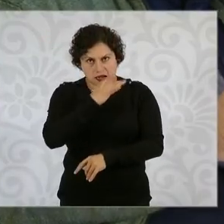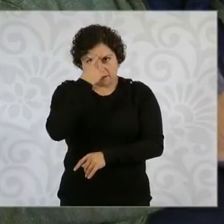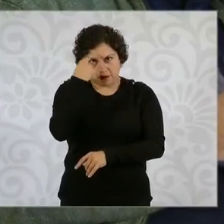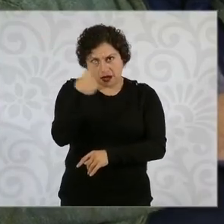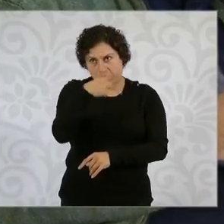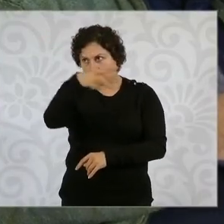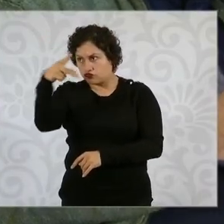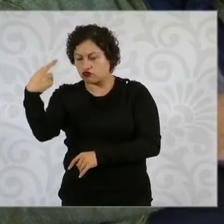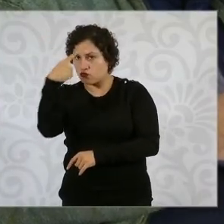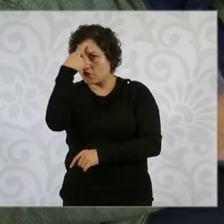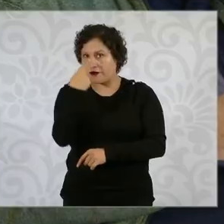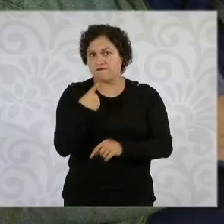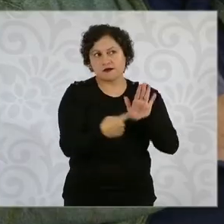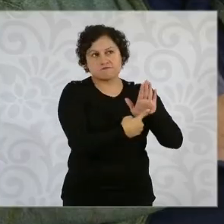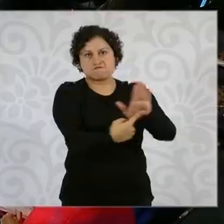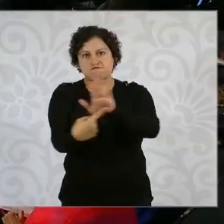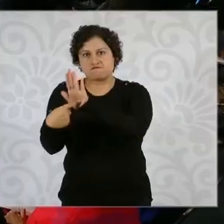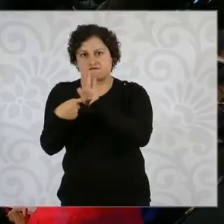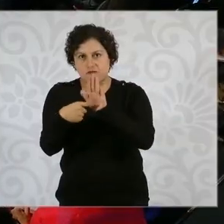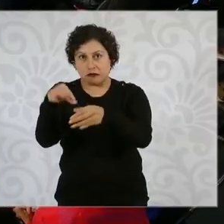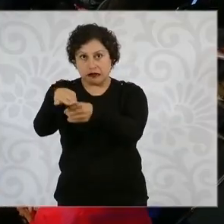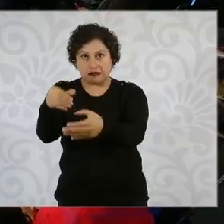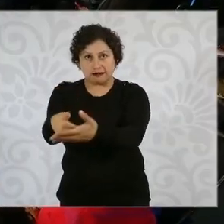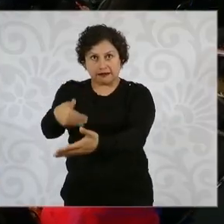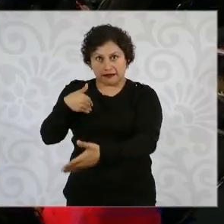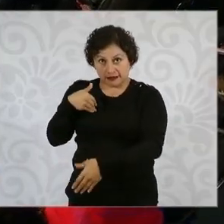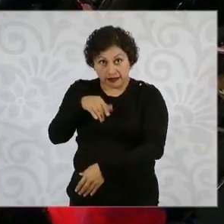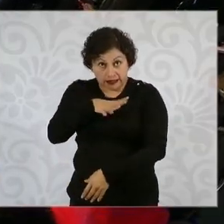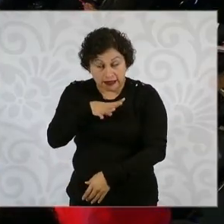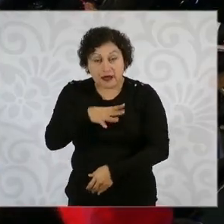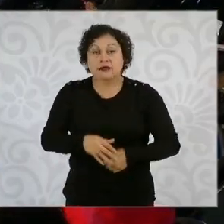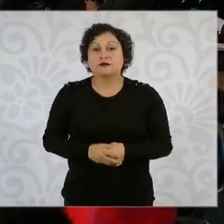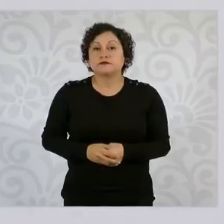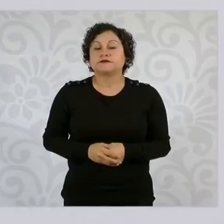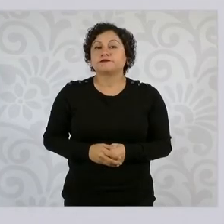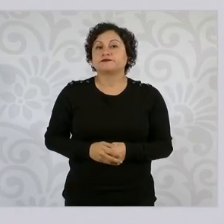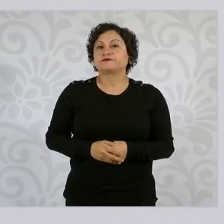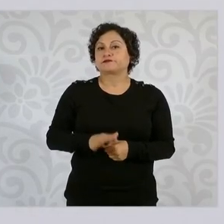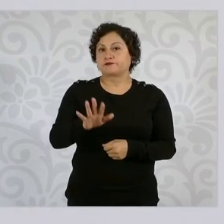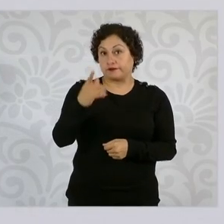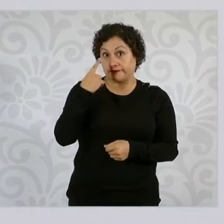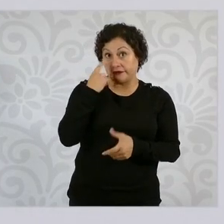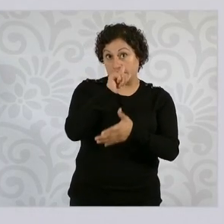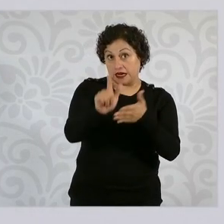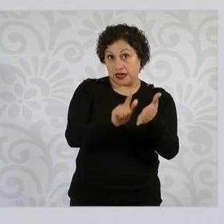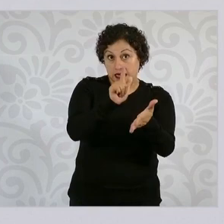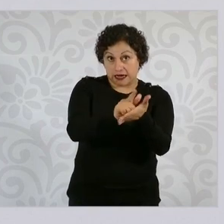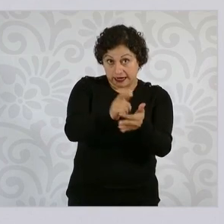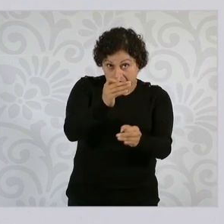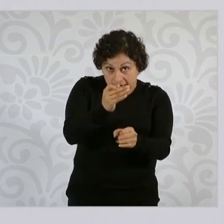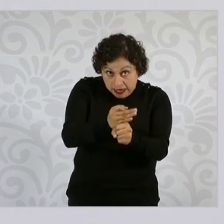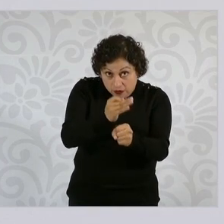para previo a la elección. Lo determina el INE, eso es lo que dice la iniciativa que estamos